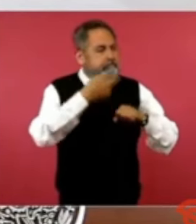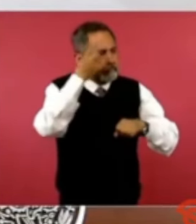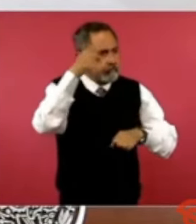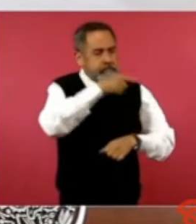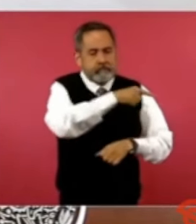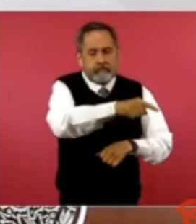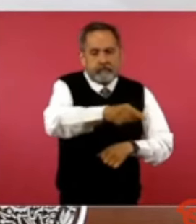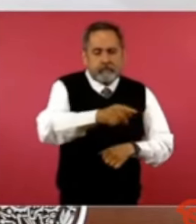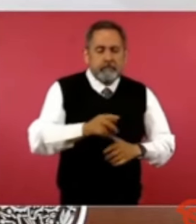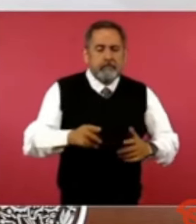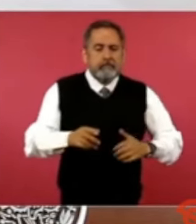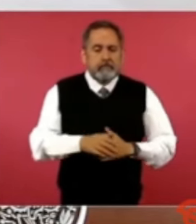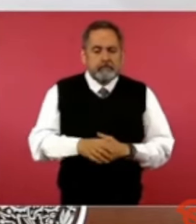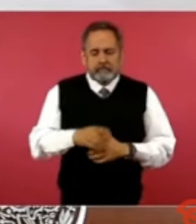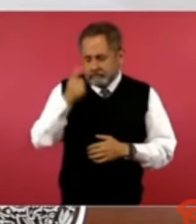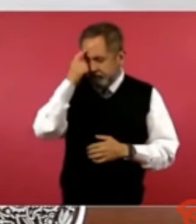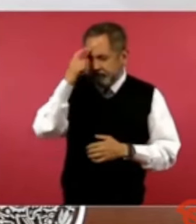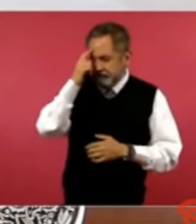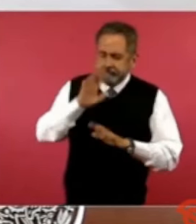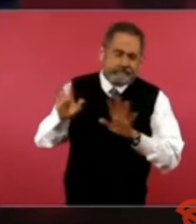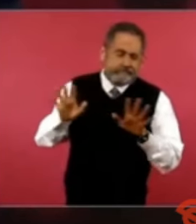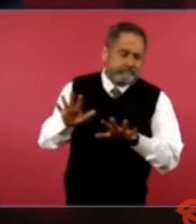manera ya